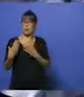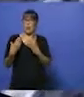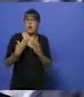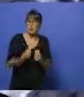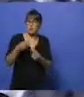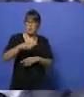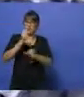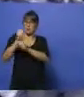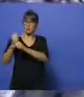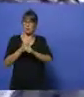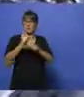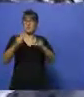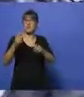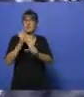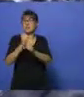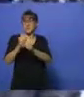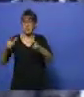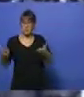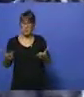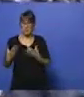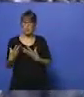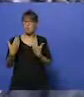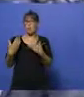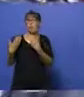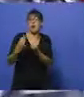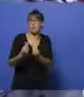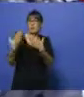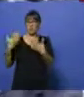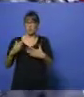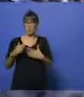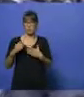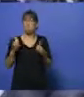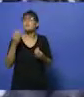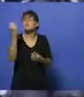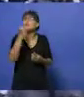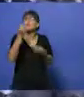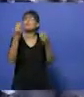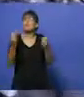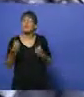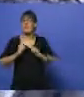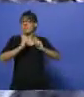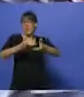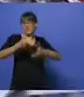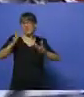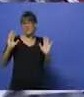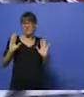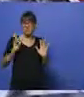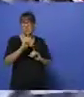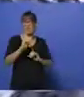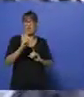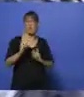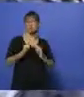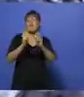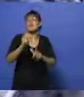demandas, porque acá lo importante es no dar por dar, sino dar realmente a aquel que